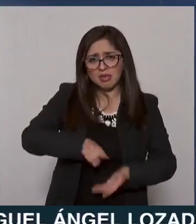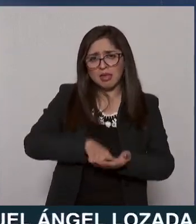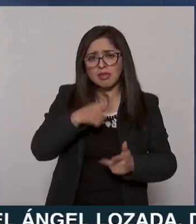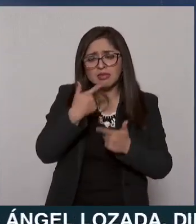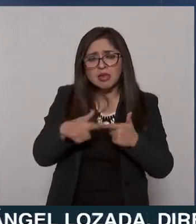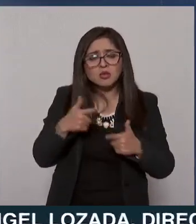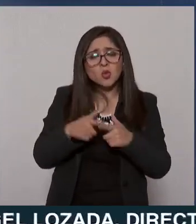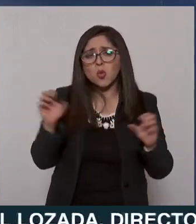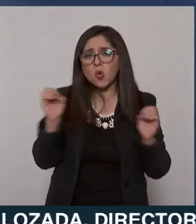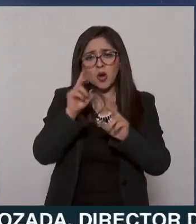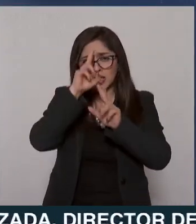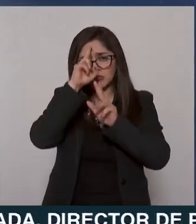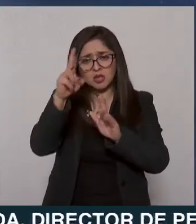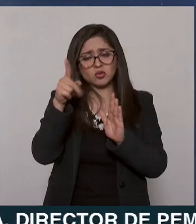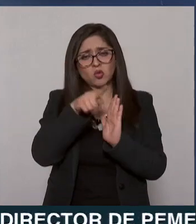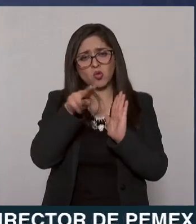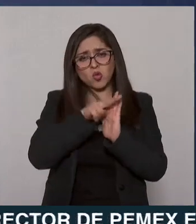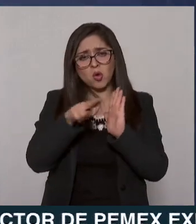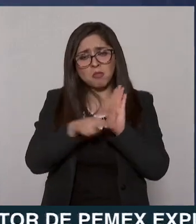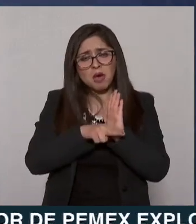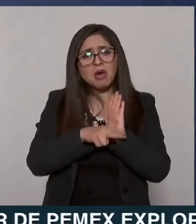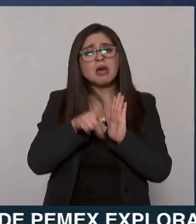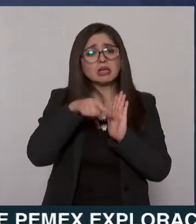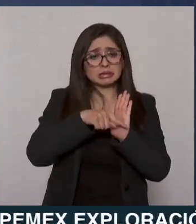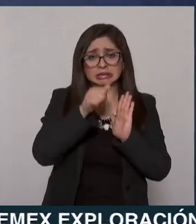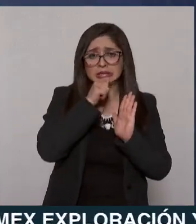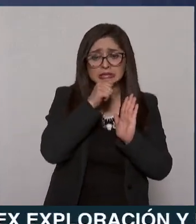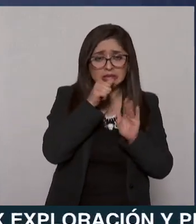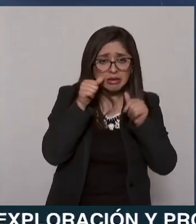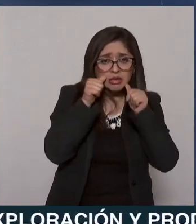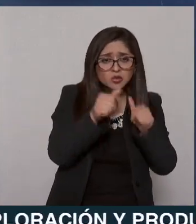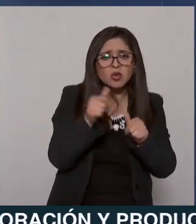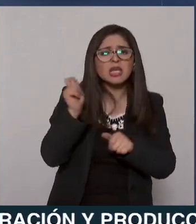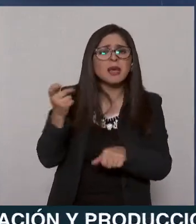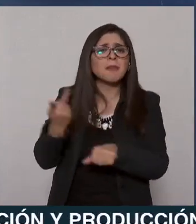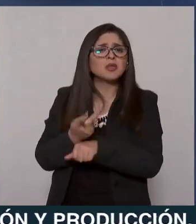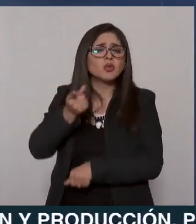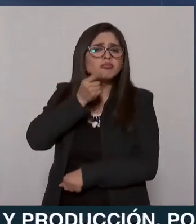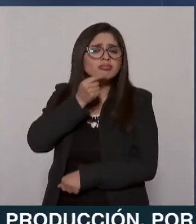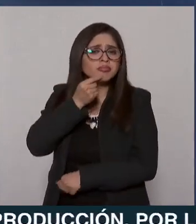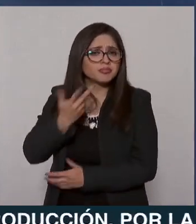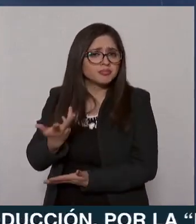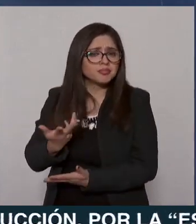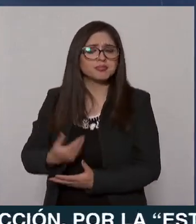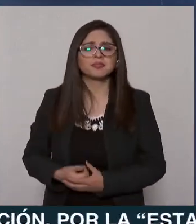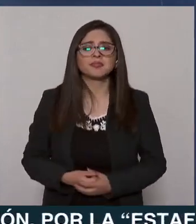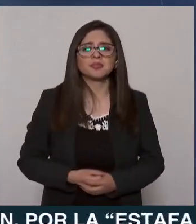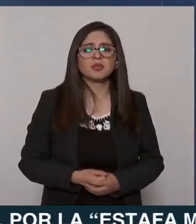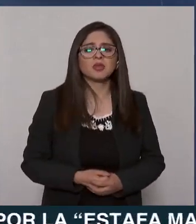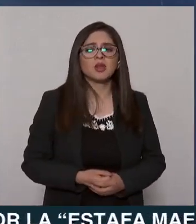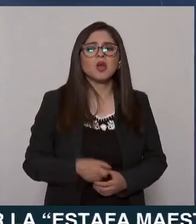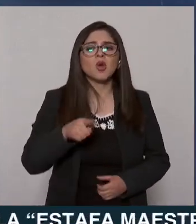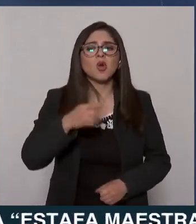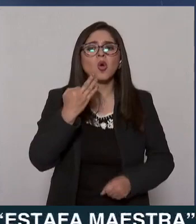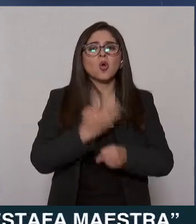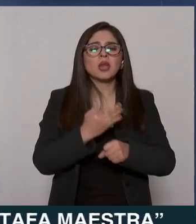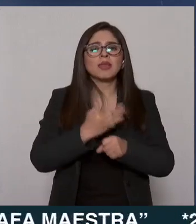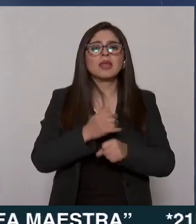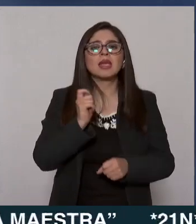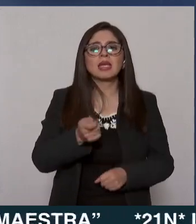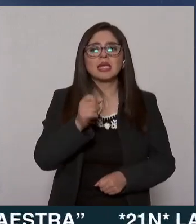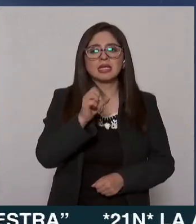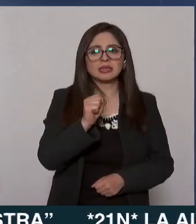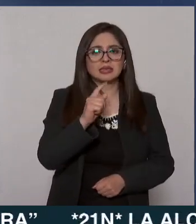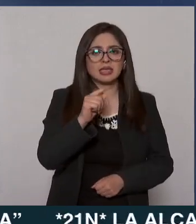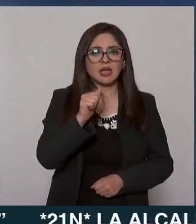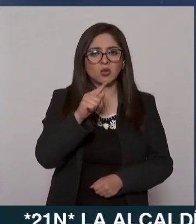mínimas y cuál es la respuesta que las autoridades han dado a ellas? Sí, de hecho tengo el estatus, se lo digo una vez, que muy es interesante conocerlo. En tiempo